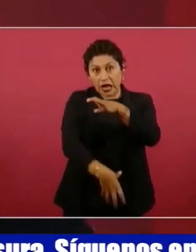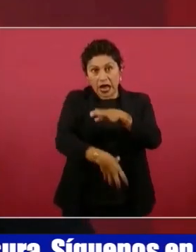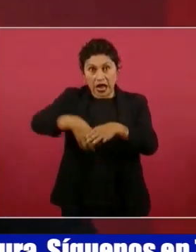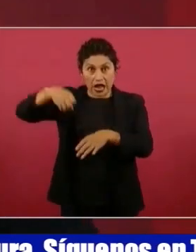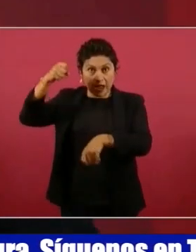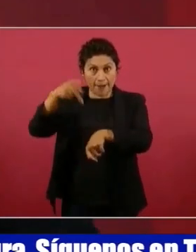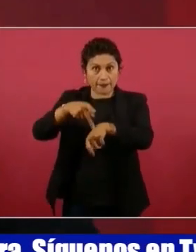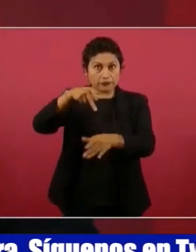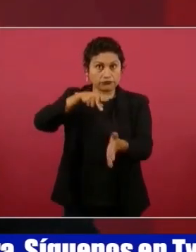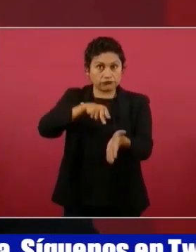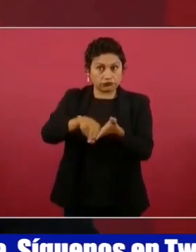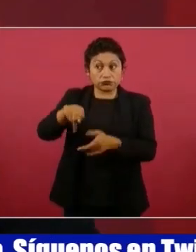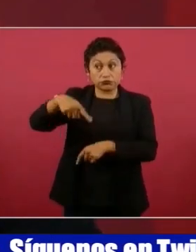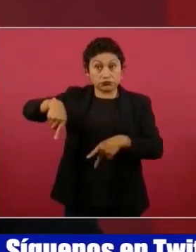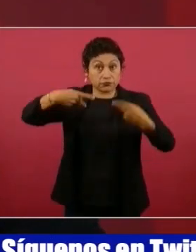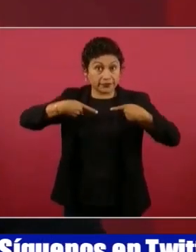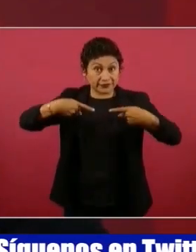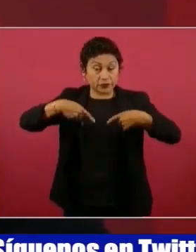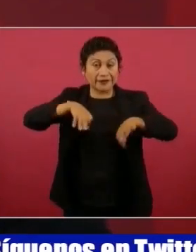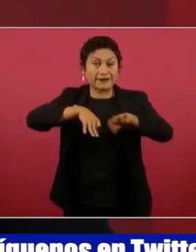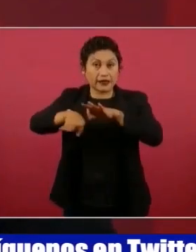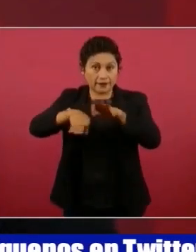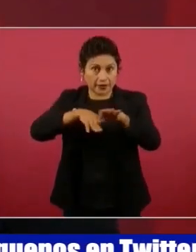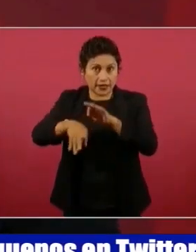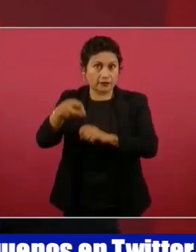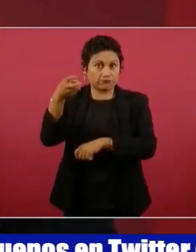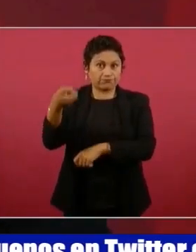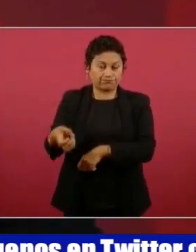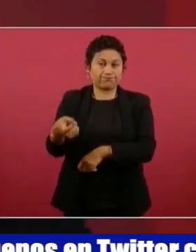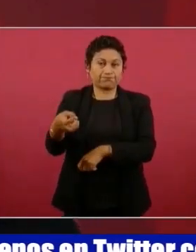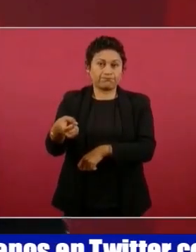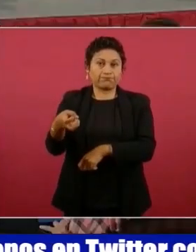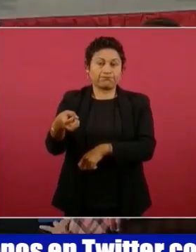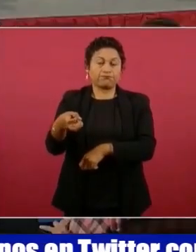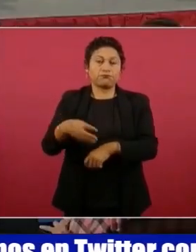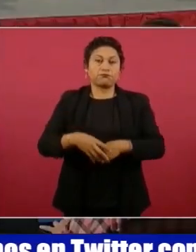los mineros. Eran